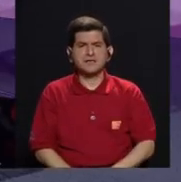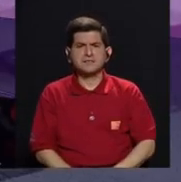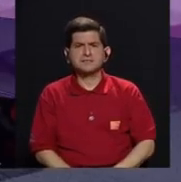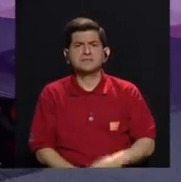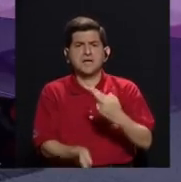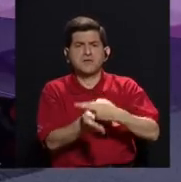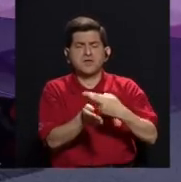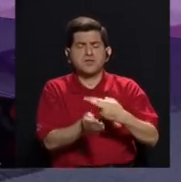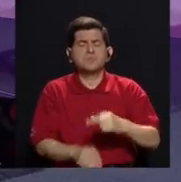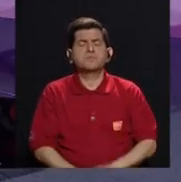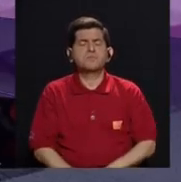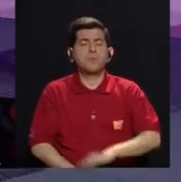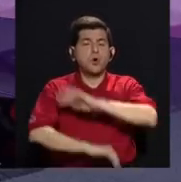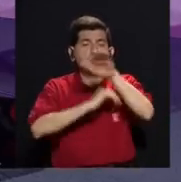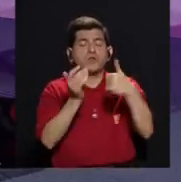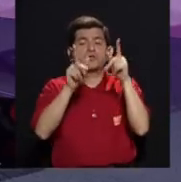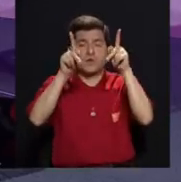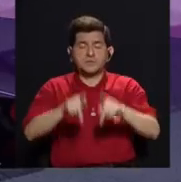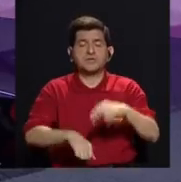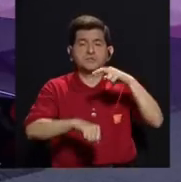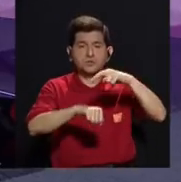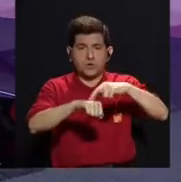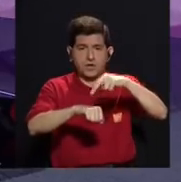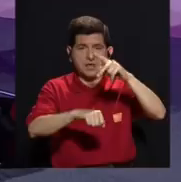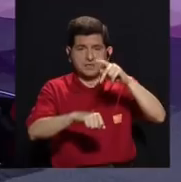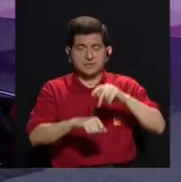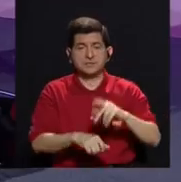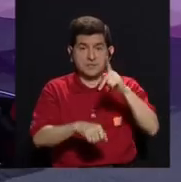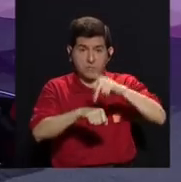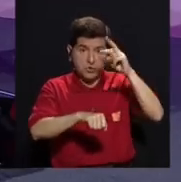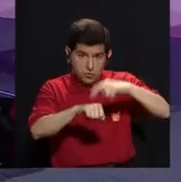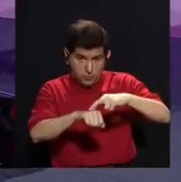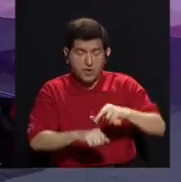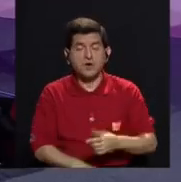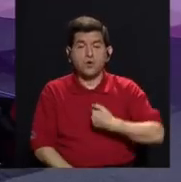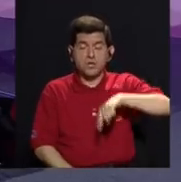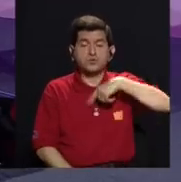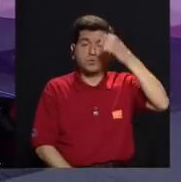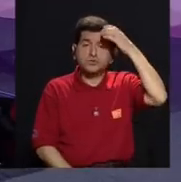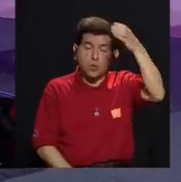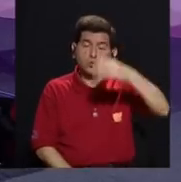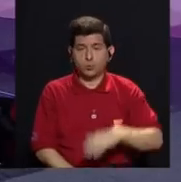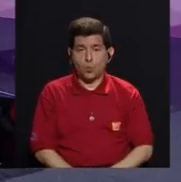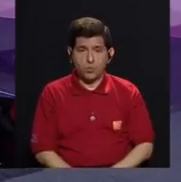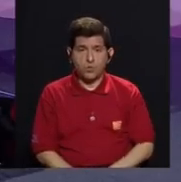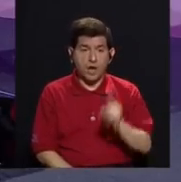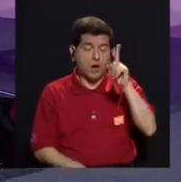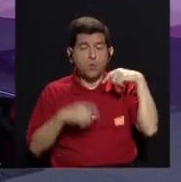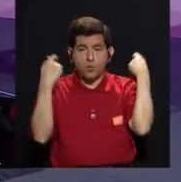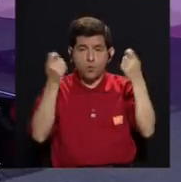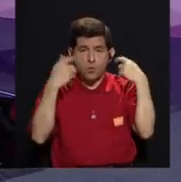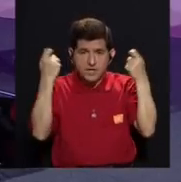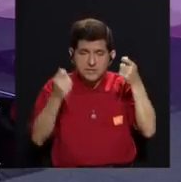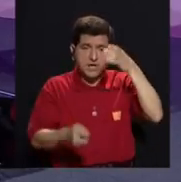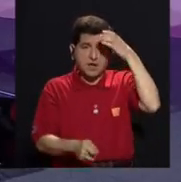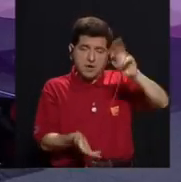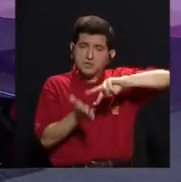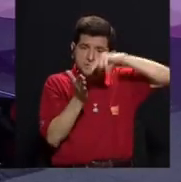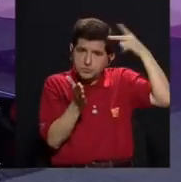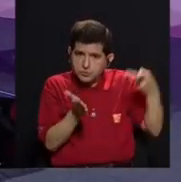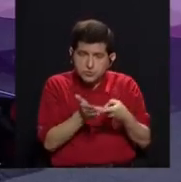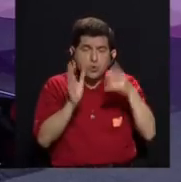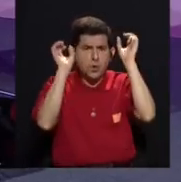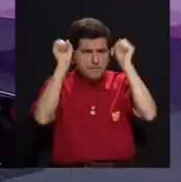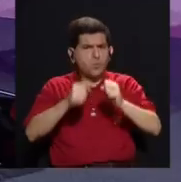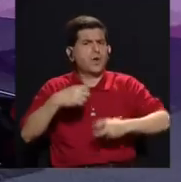de todos los puertorriqueños y puertorriqueñas todo es democrático esto es la cool nuestra cultura así que es una celebración de la cultura lo cual